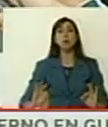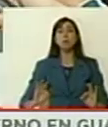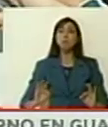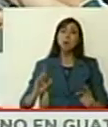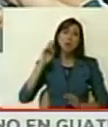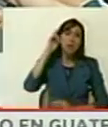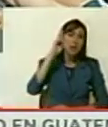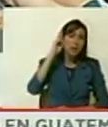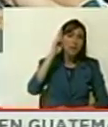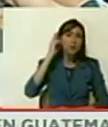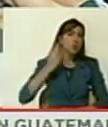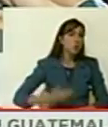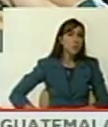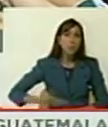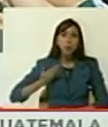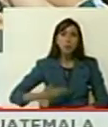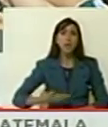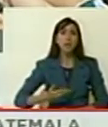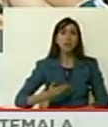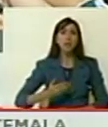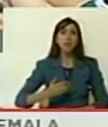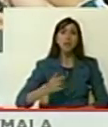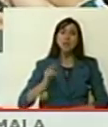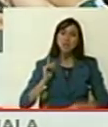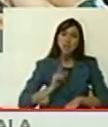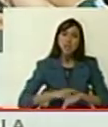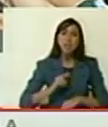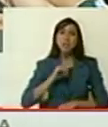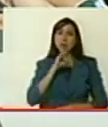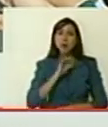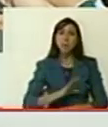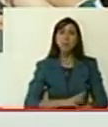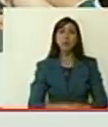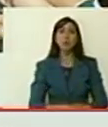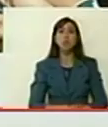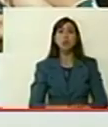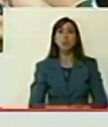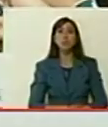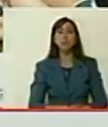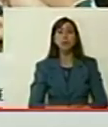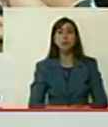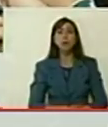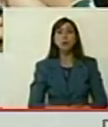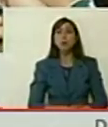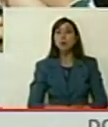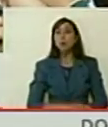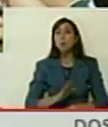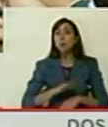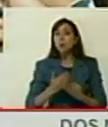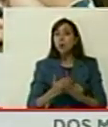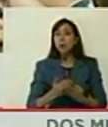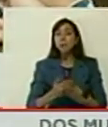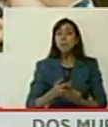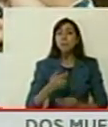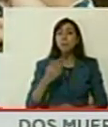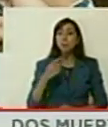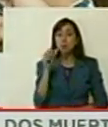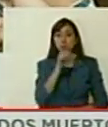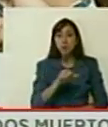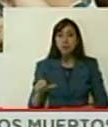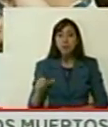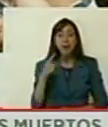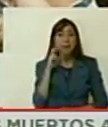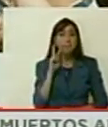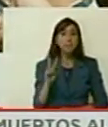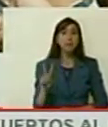reflexión necesaria que es este momento en el que estamos. Aquel mecanismo que tuvimos hasta hace una semana, el resultado fue el bloqueo, el